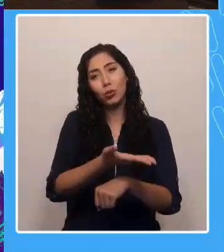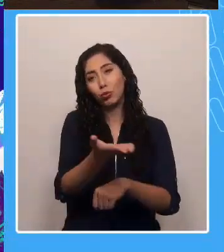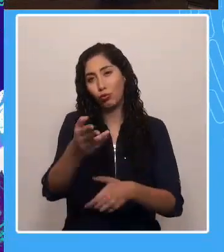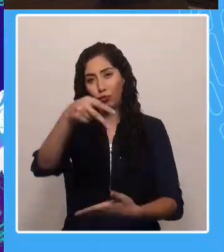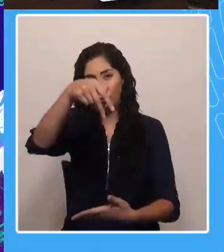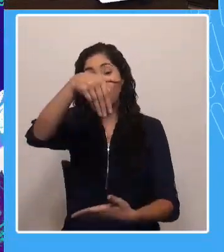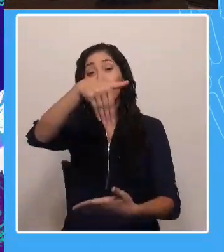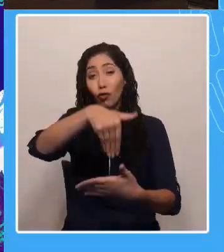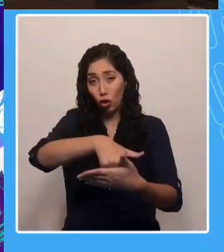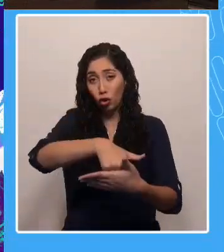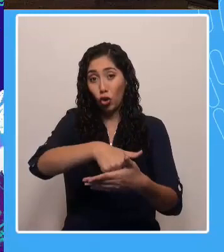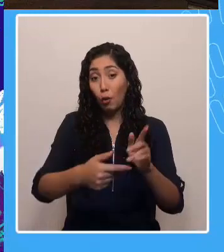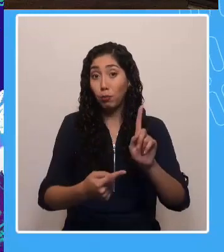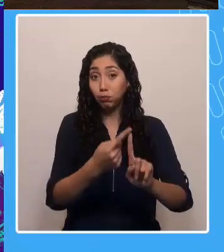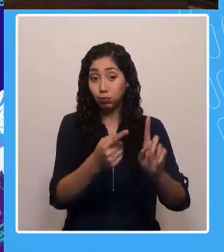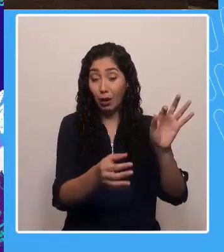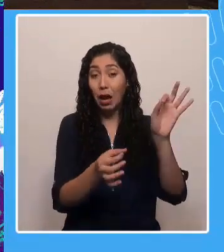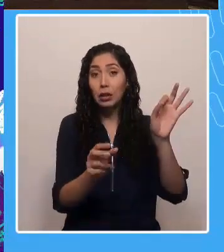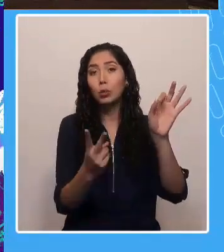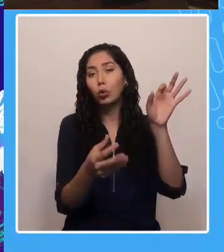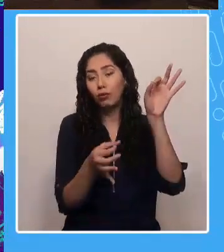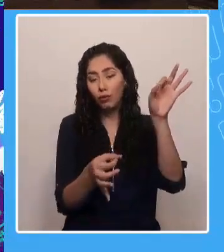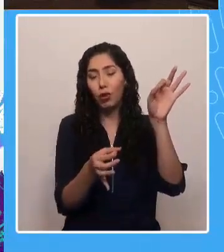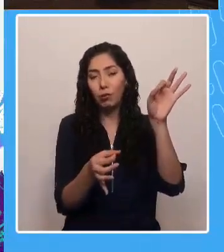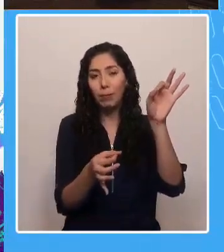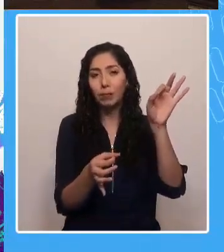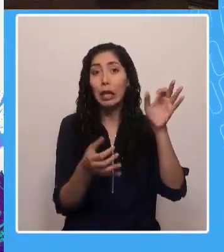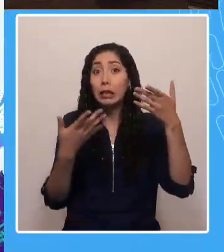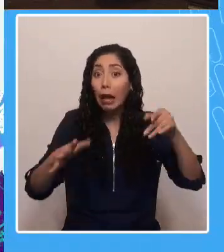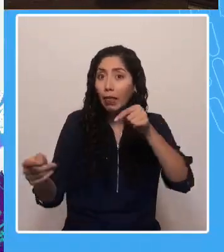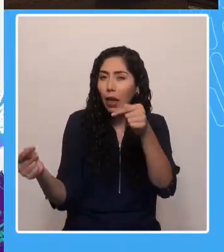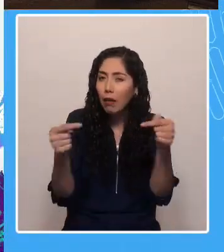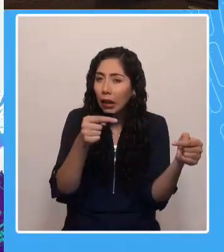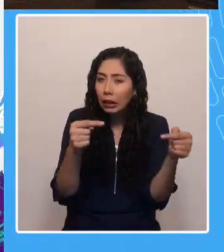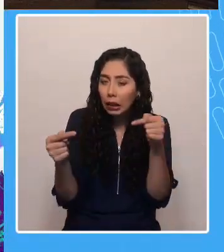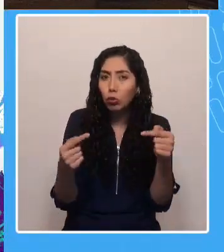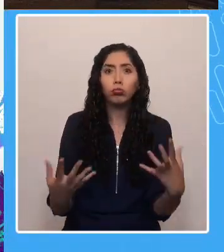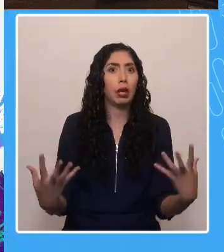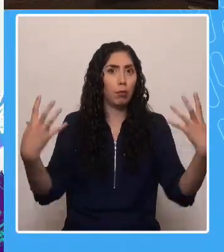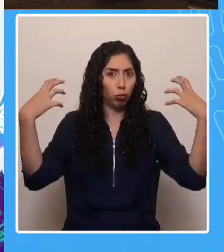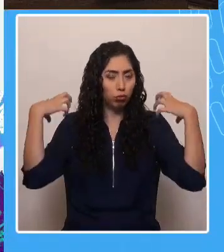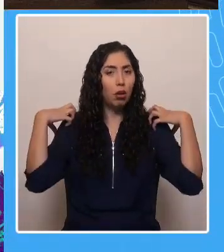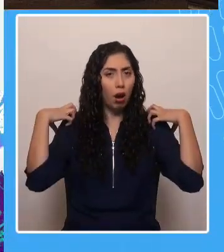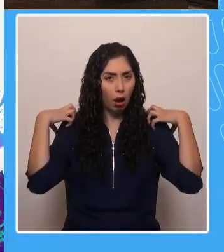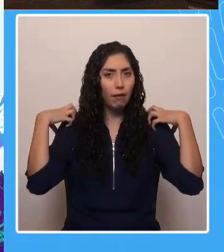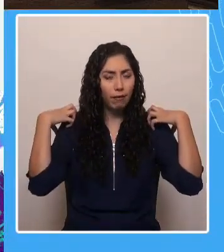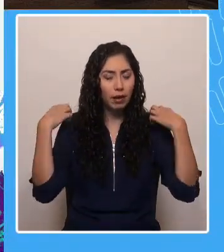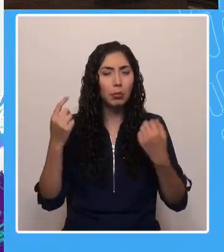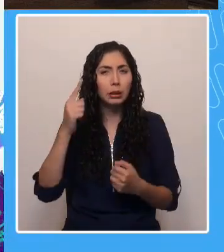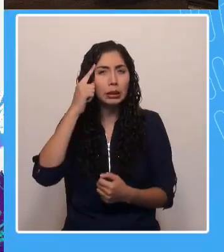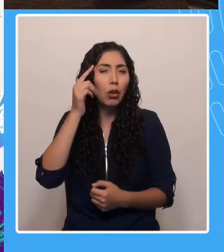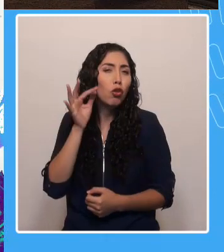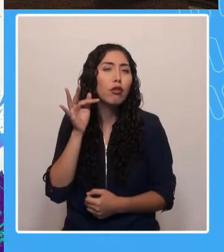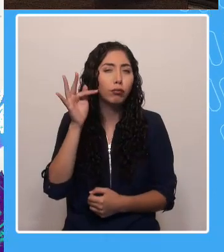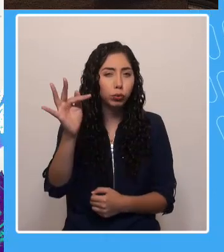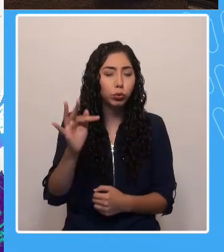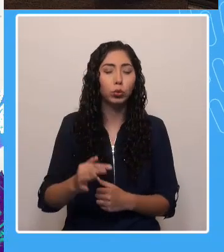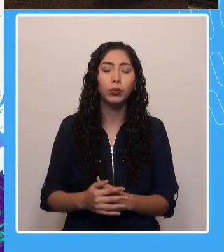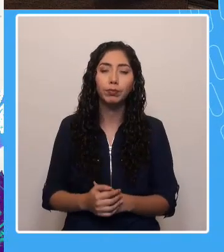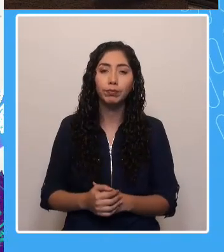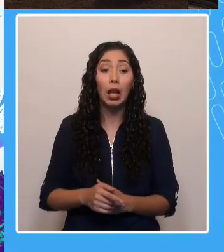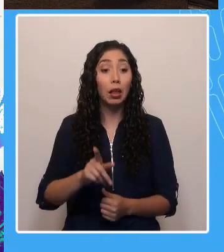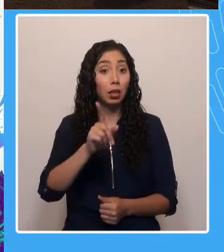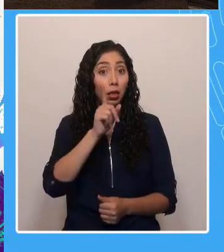presente informe que ha sido trabajado y debatido de manera responsable y con proyección de futuro. Tenemos